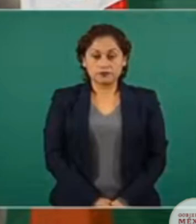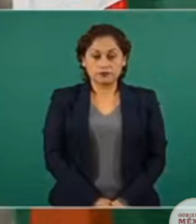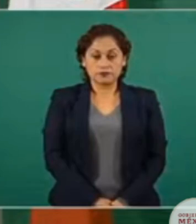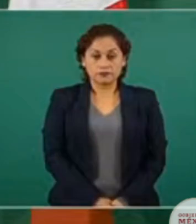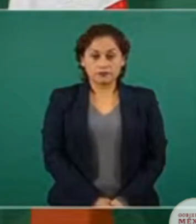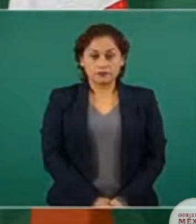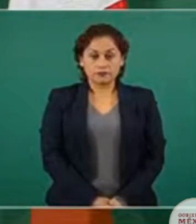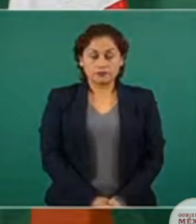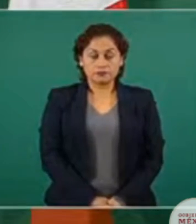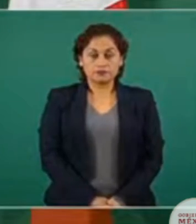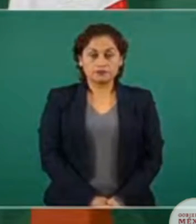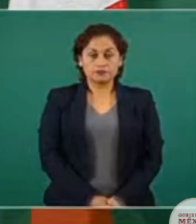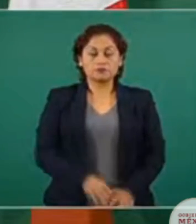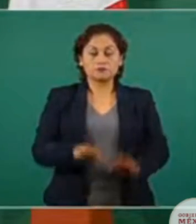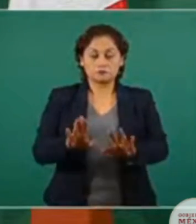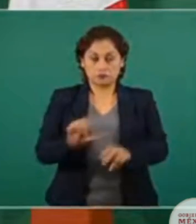Lo otro